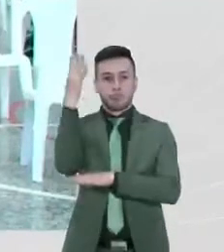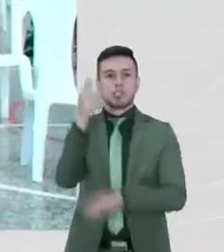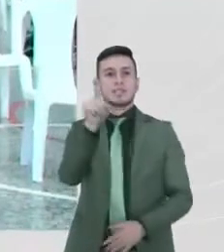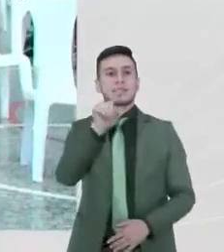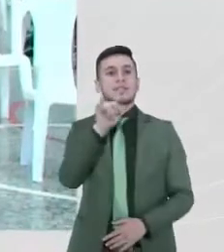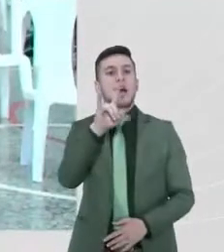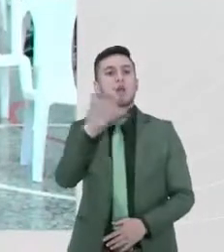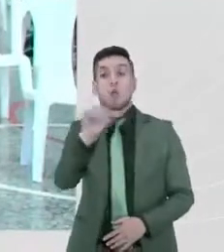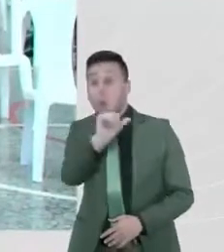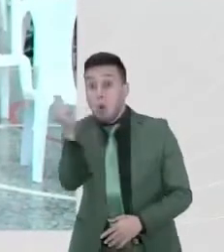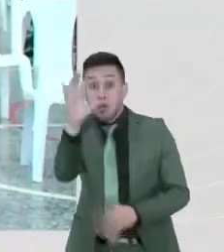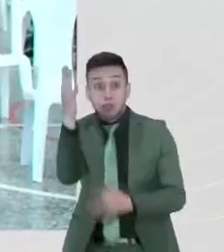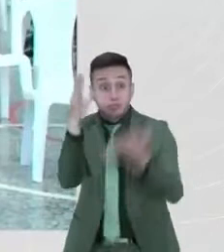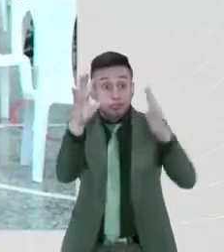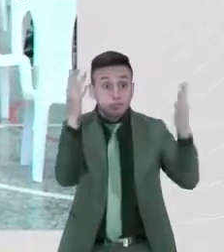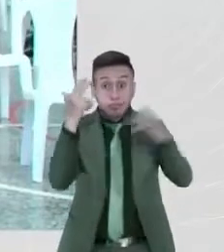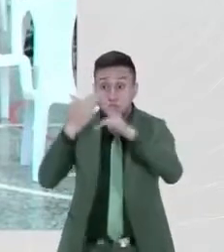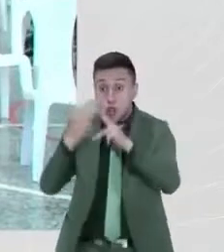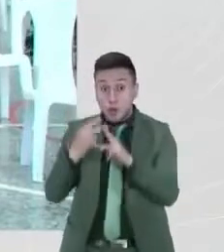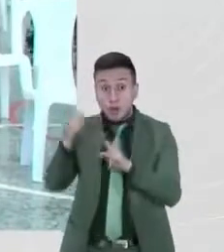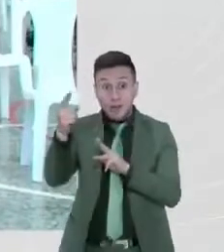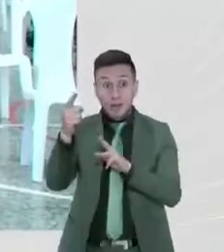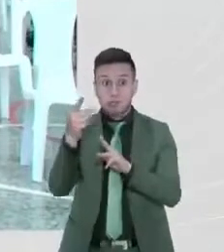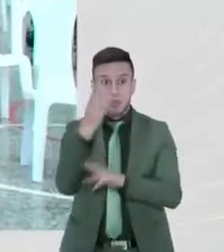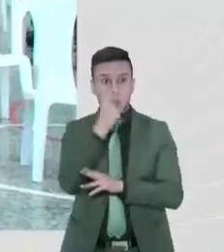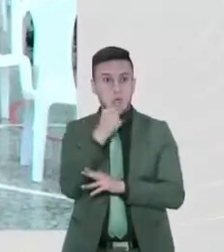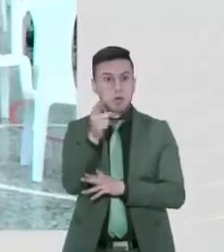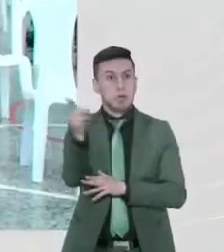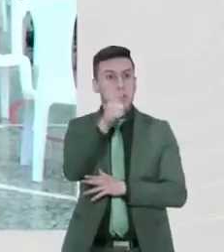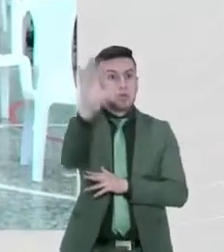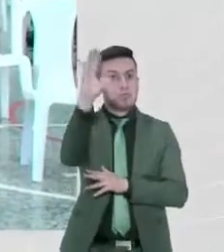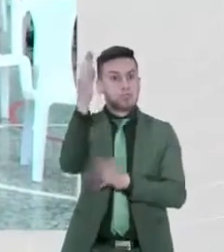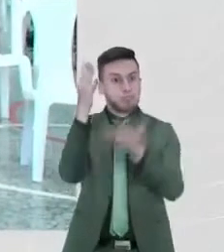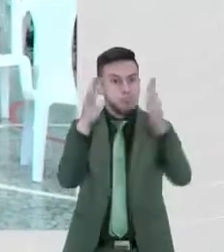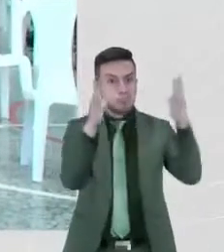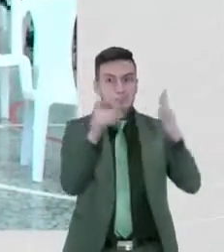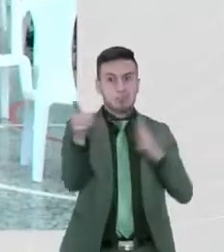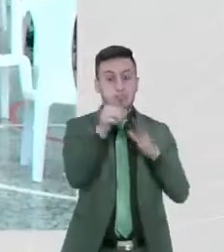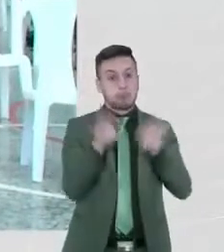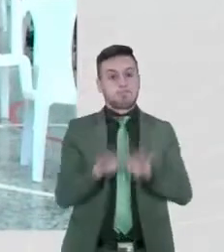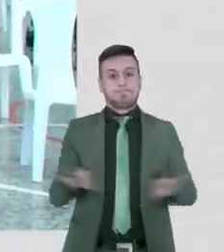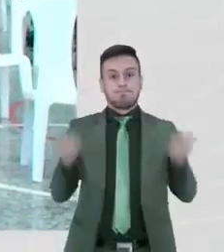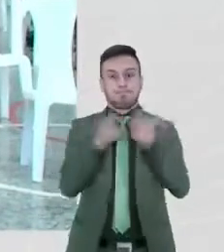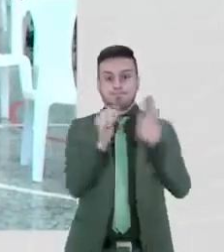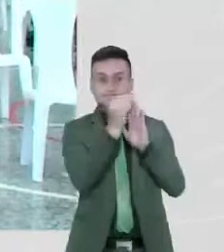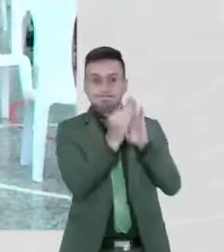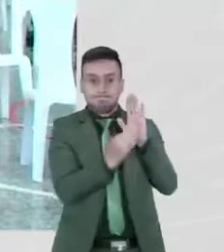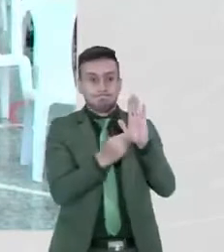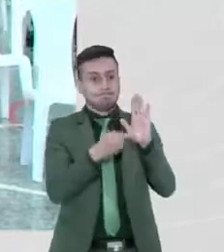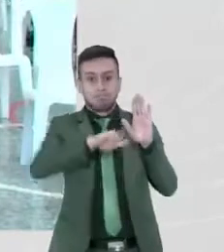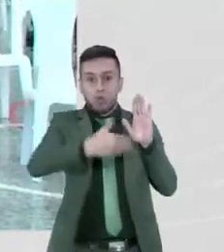identificadas otras especies importantes de los bosques de galería importantísimos, los cuales se han